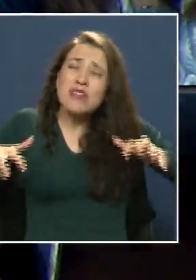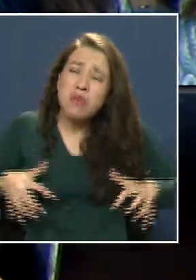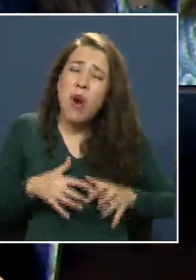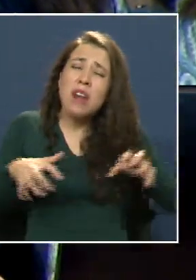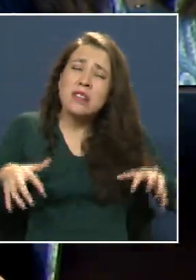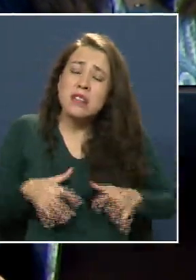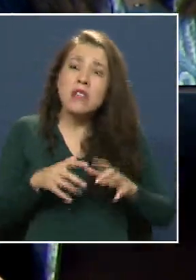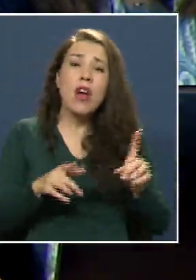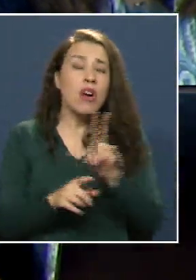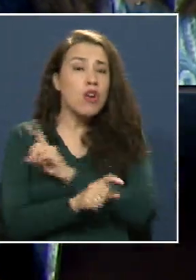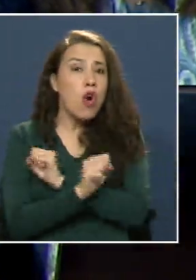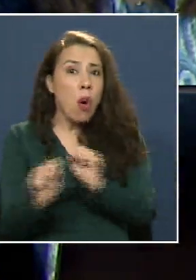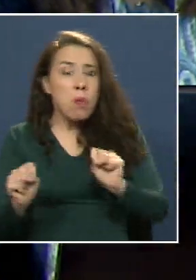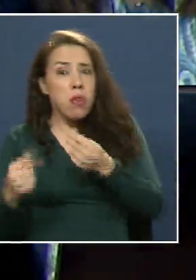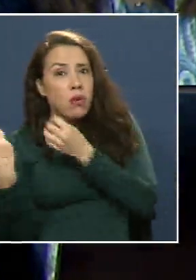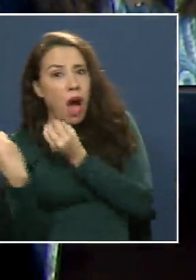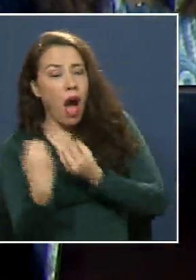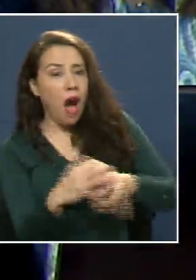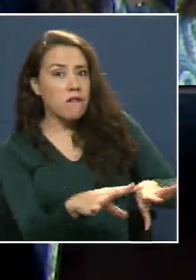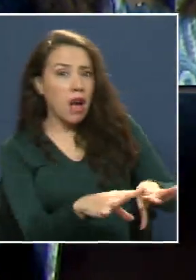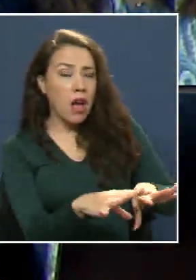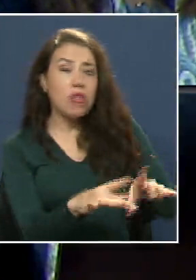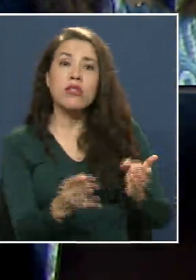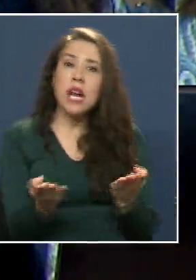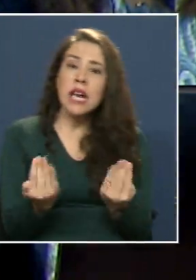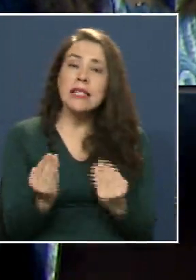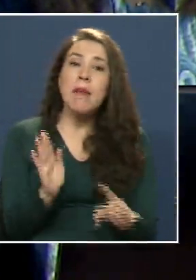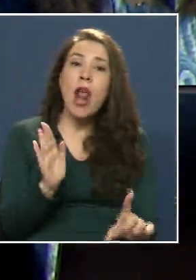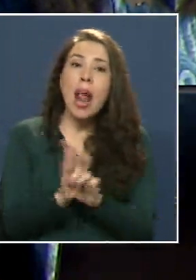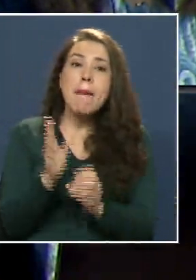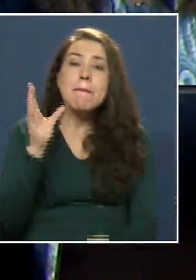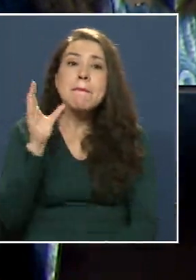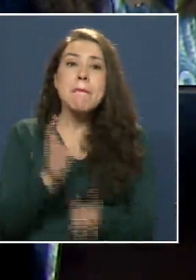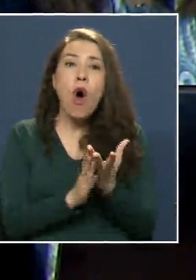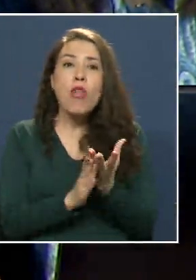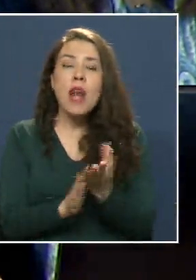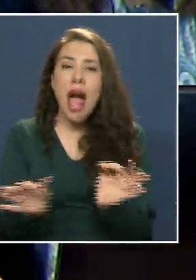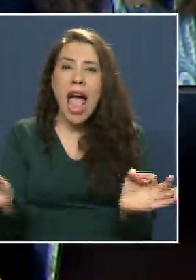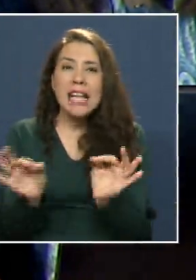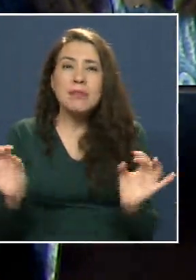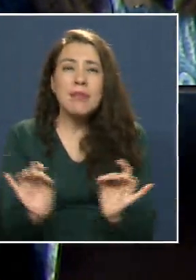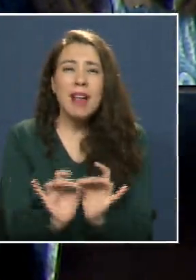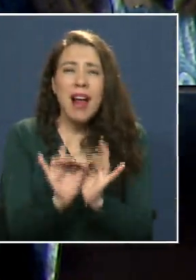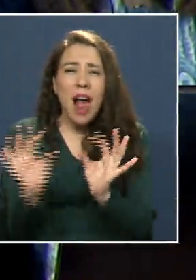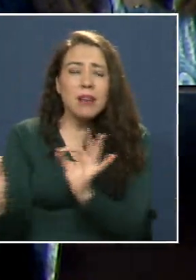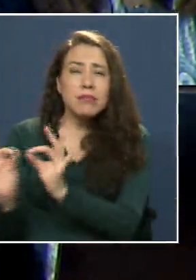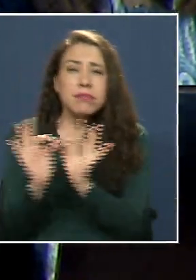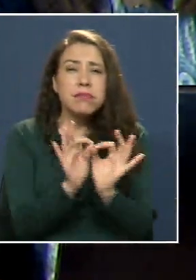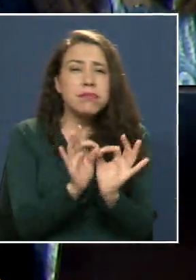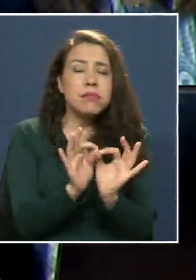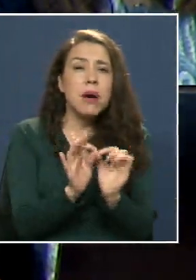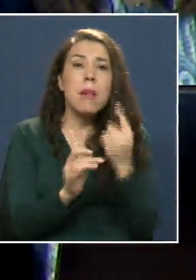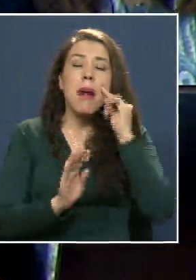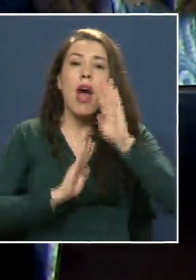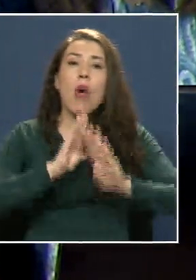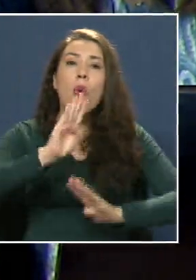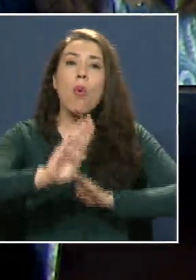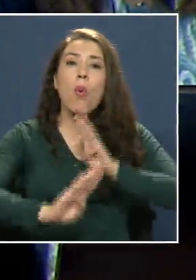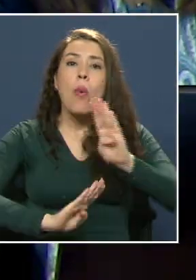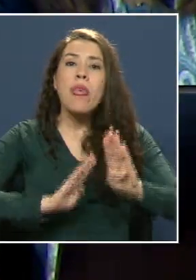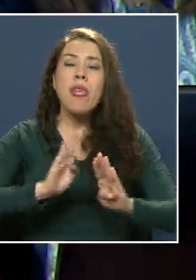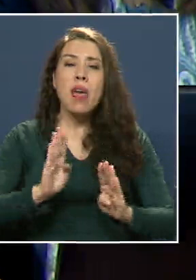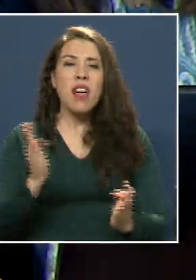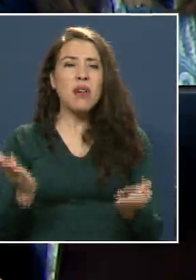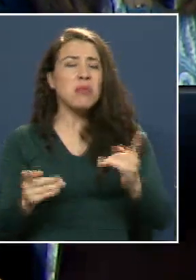podemos abandonarlas. Por eso necesitamos leyes modernas que sean muy precisas en su orientación al cuidado